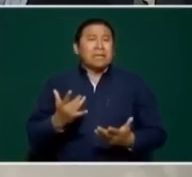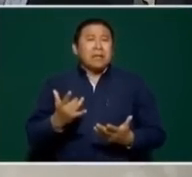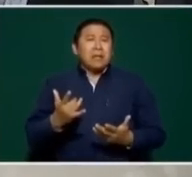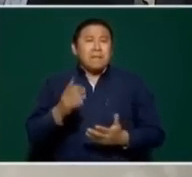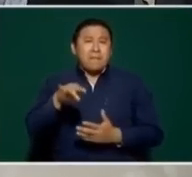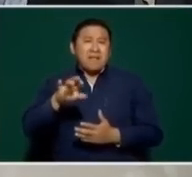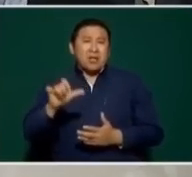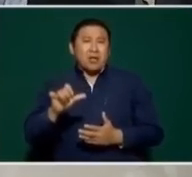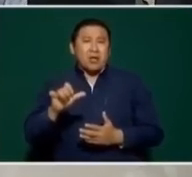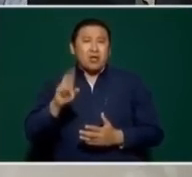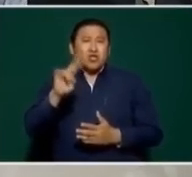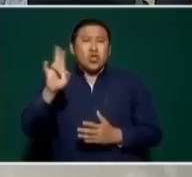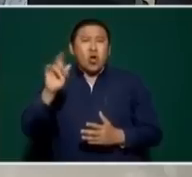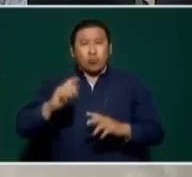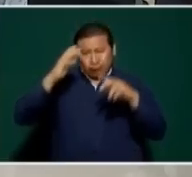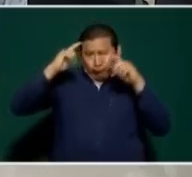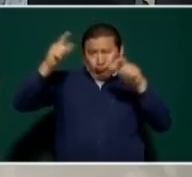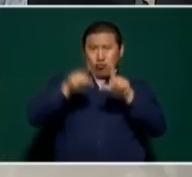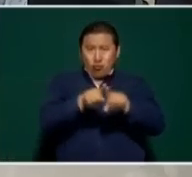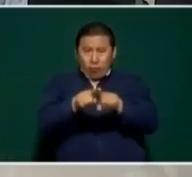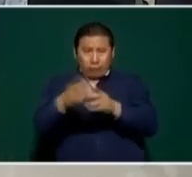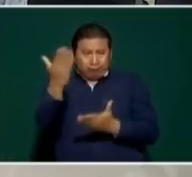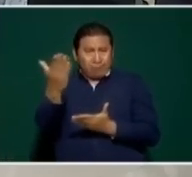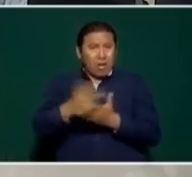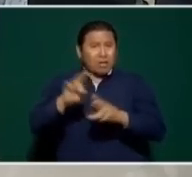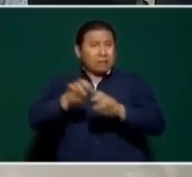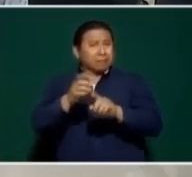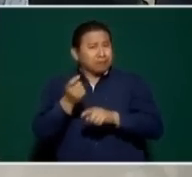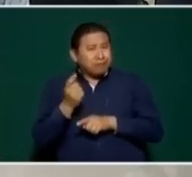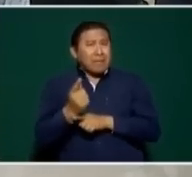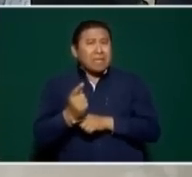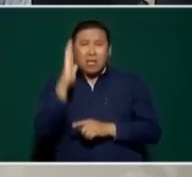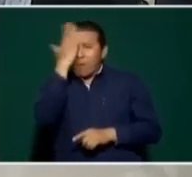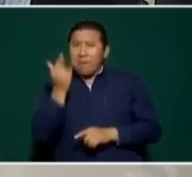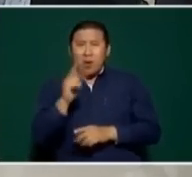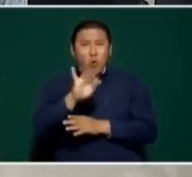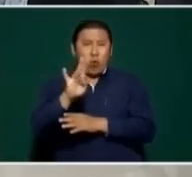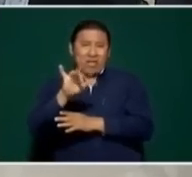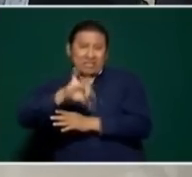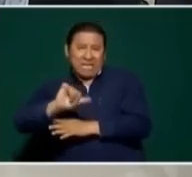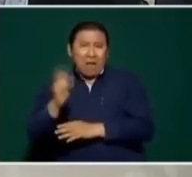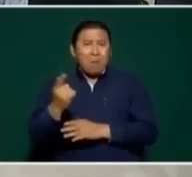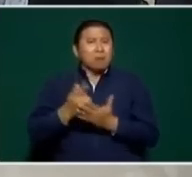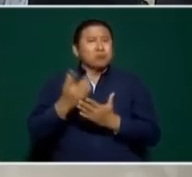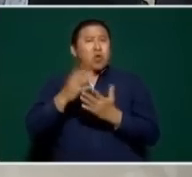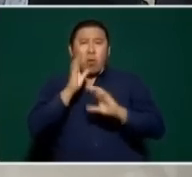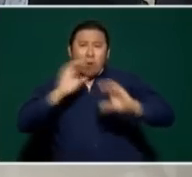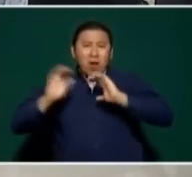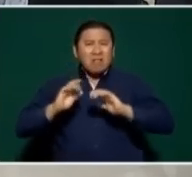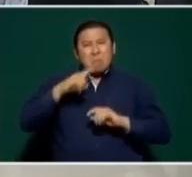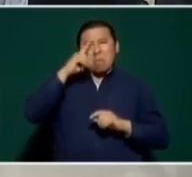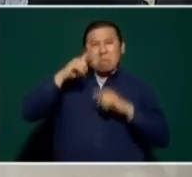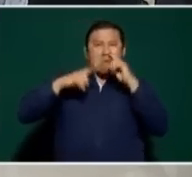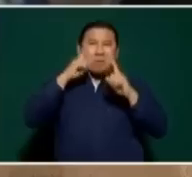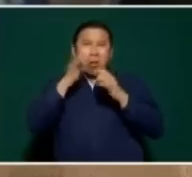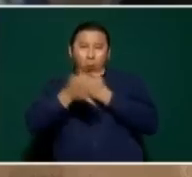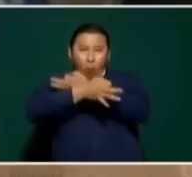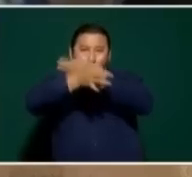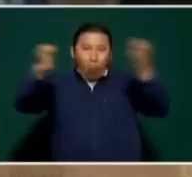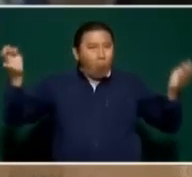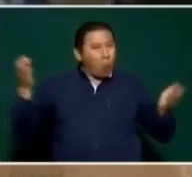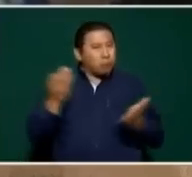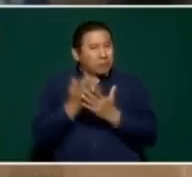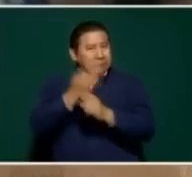Malokin Nohochukum, a nombre de la zona maya, Liz Gamboa. Nuestro medio es Presumida Noticias.